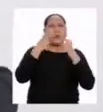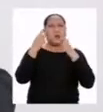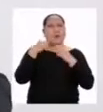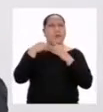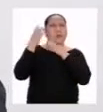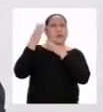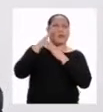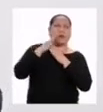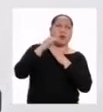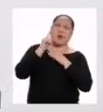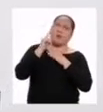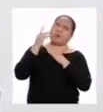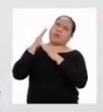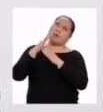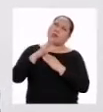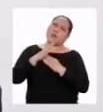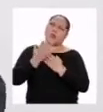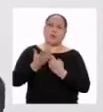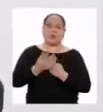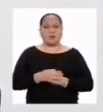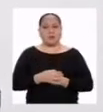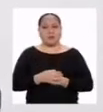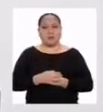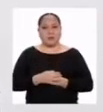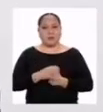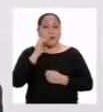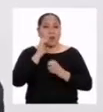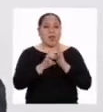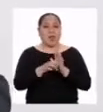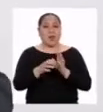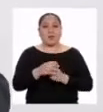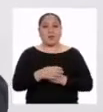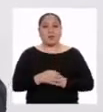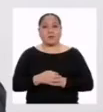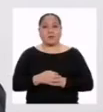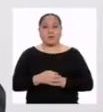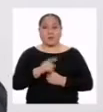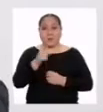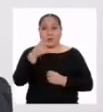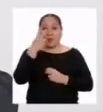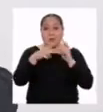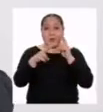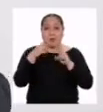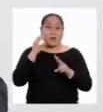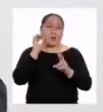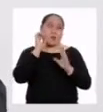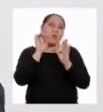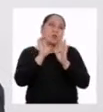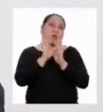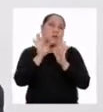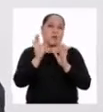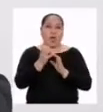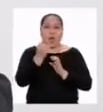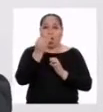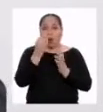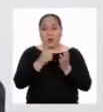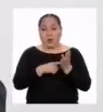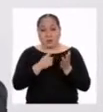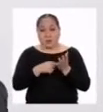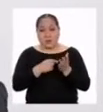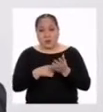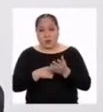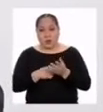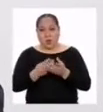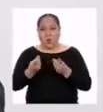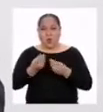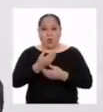fácil que lo normalicemos. Por ejemplo, ¿te has dado cuenta de que a veces,